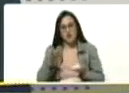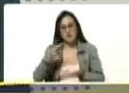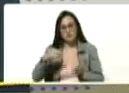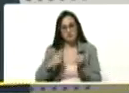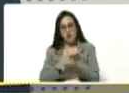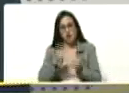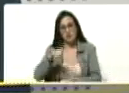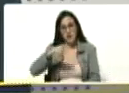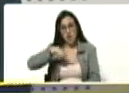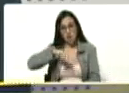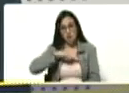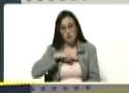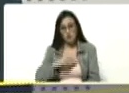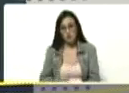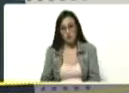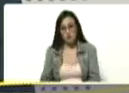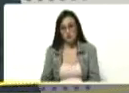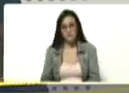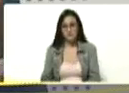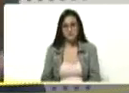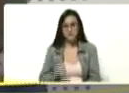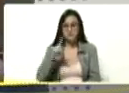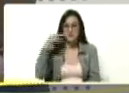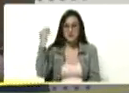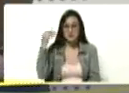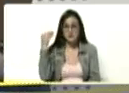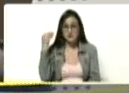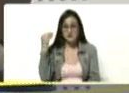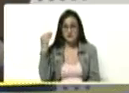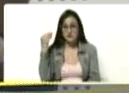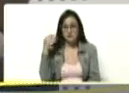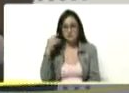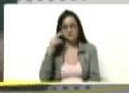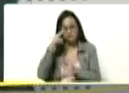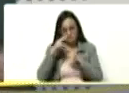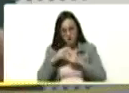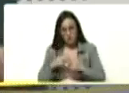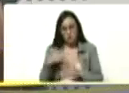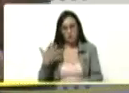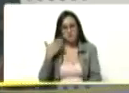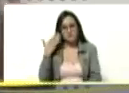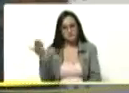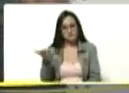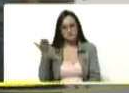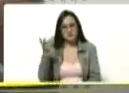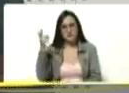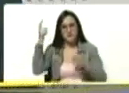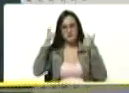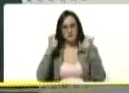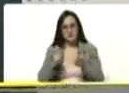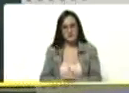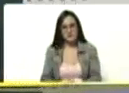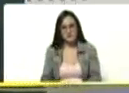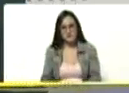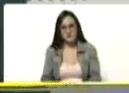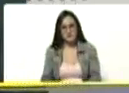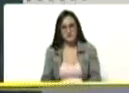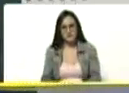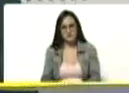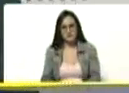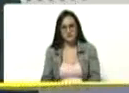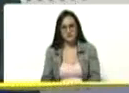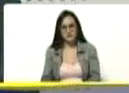admiration. Que además consideramos con toda nuestra admiración. That in the face of adversity you have remained true. To the spirit